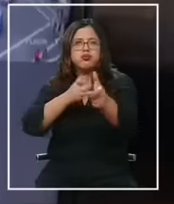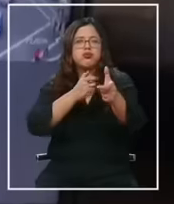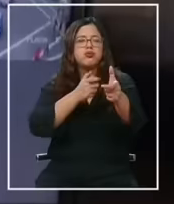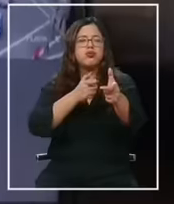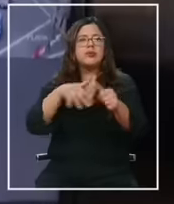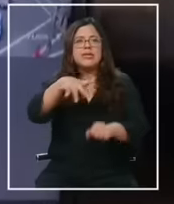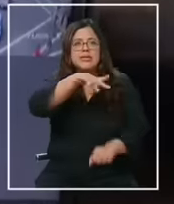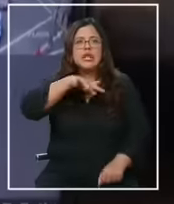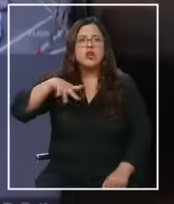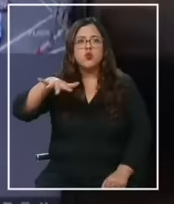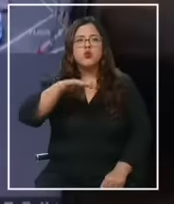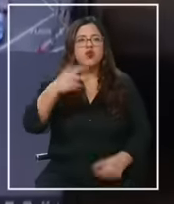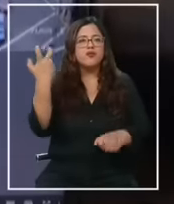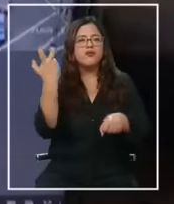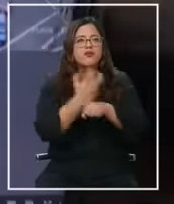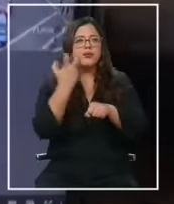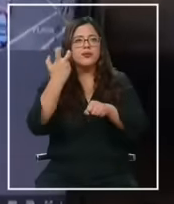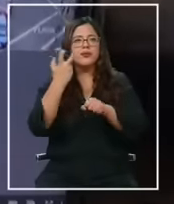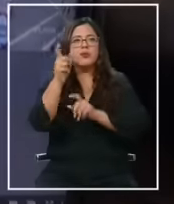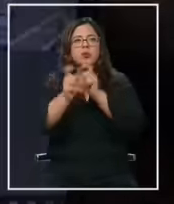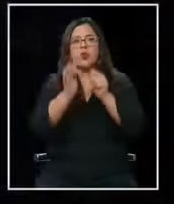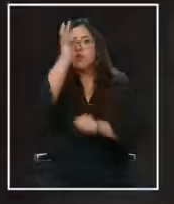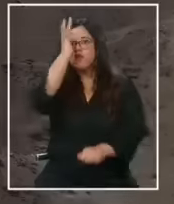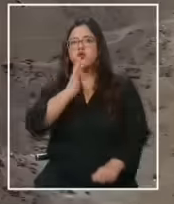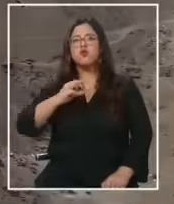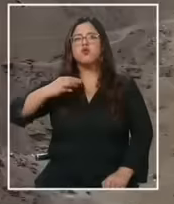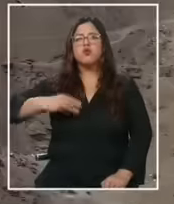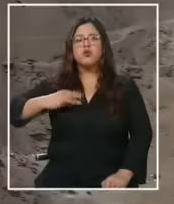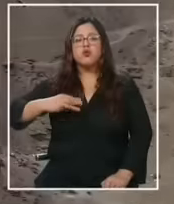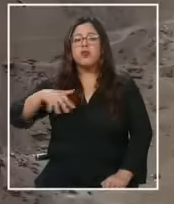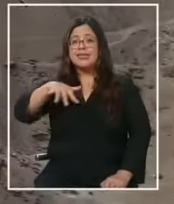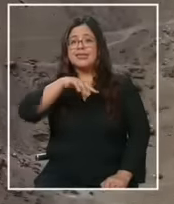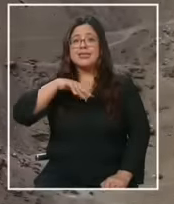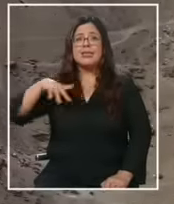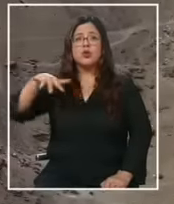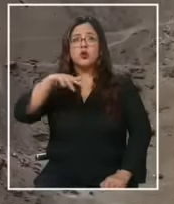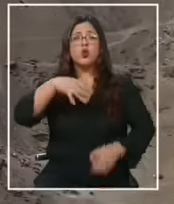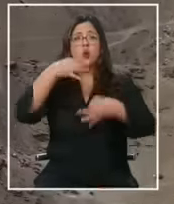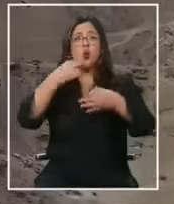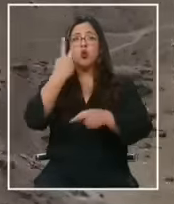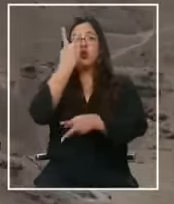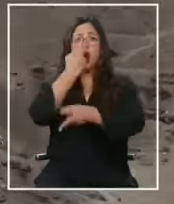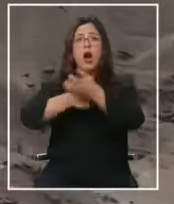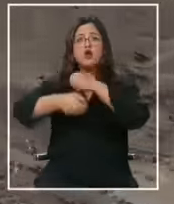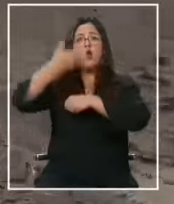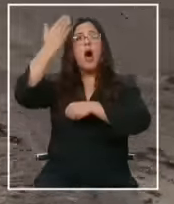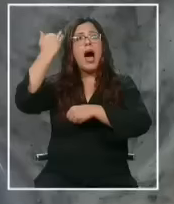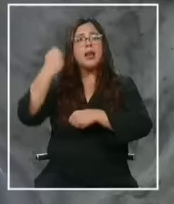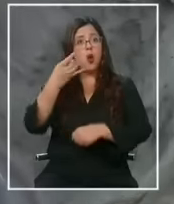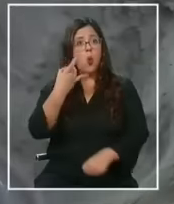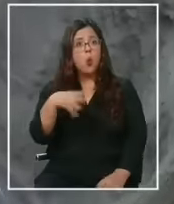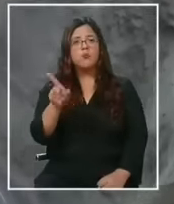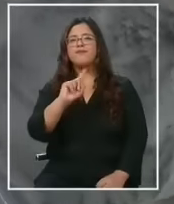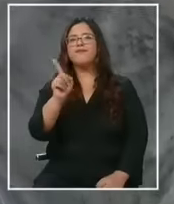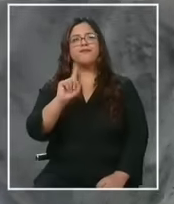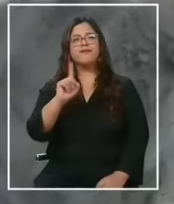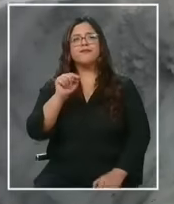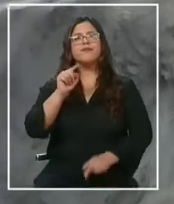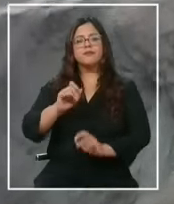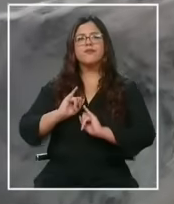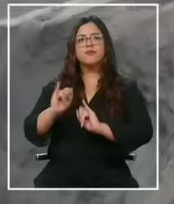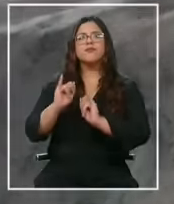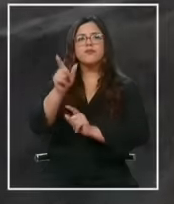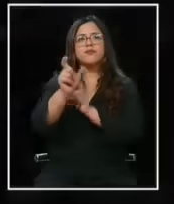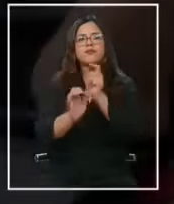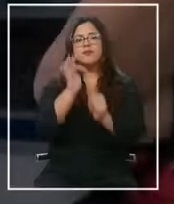este hecho, ¿no?, este asalto que tuvieron nuestros funcionarios municipales. Un hecho particular ocurrido hace dos años, pero no el único, según declaran los